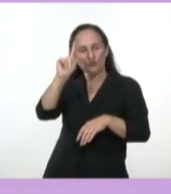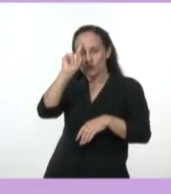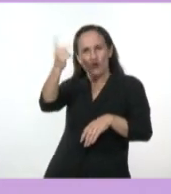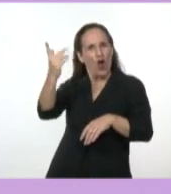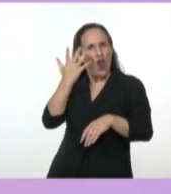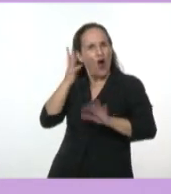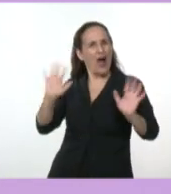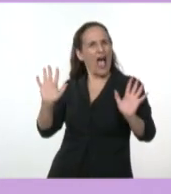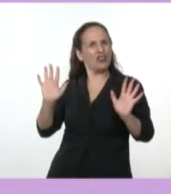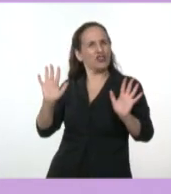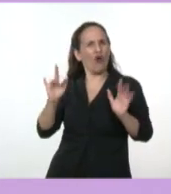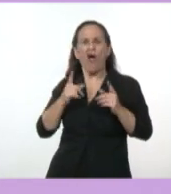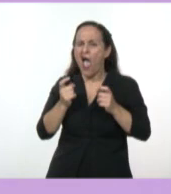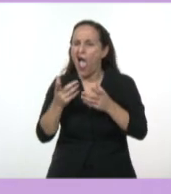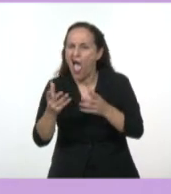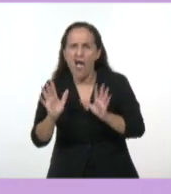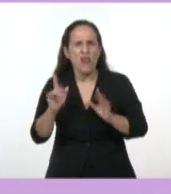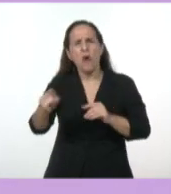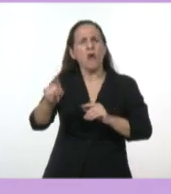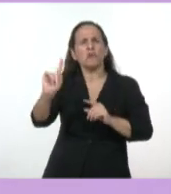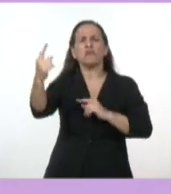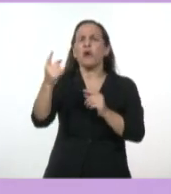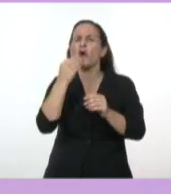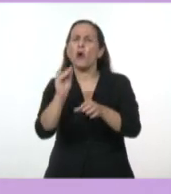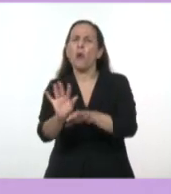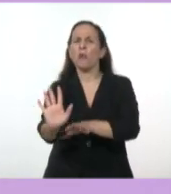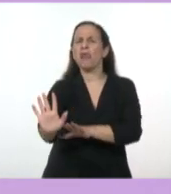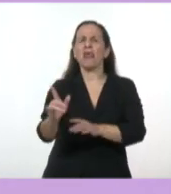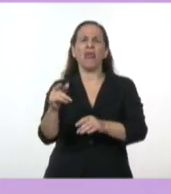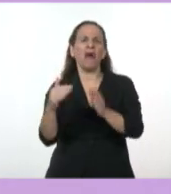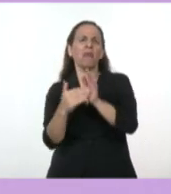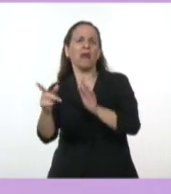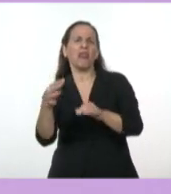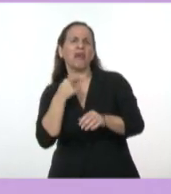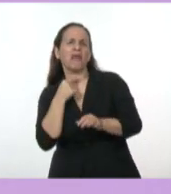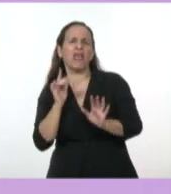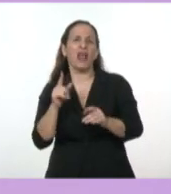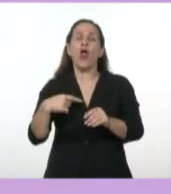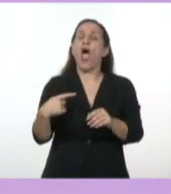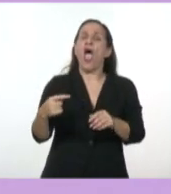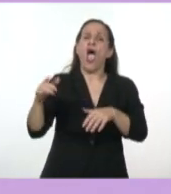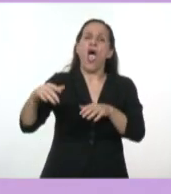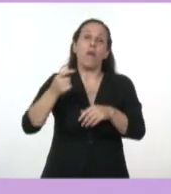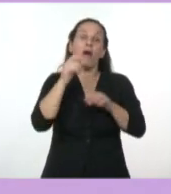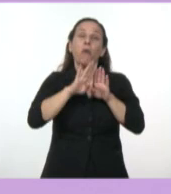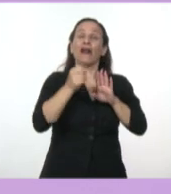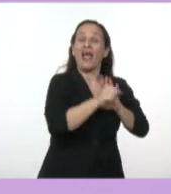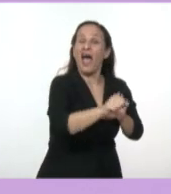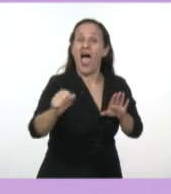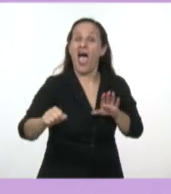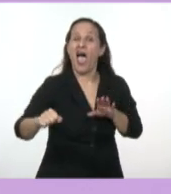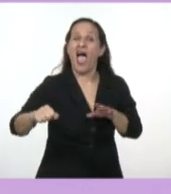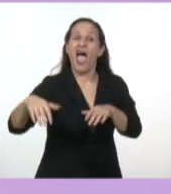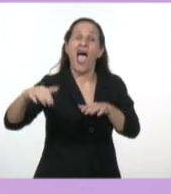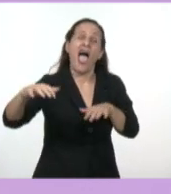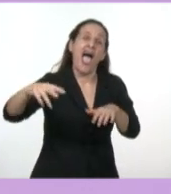arregla bastante solo, él hace su vida, vos le dejás la comida, come cuando quiere. No es que viene corriendo cuando abrís la puerta, que es lindo,